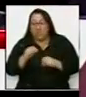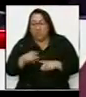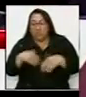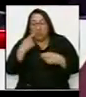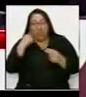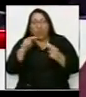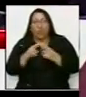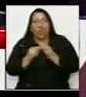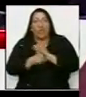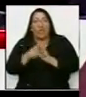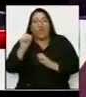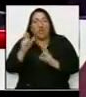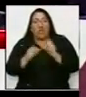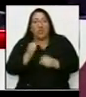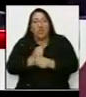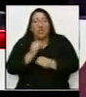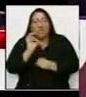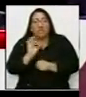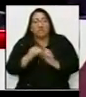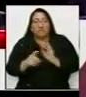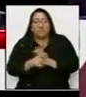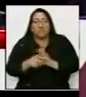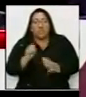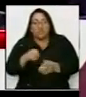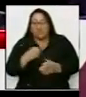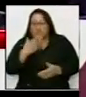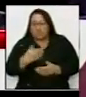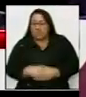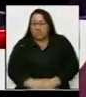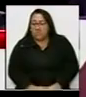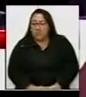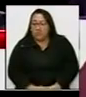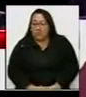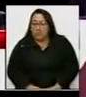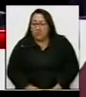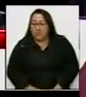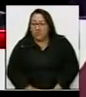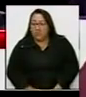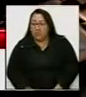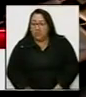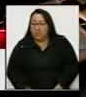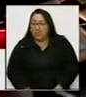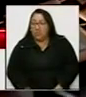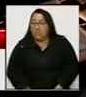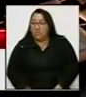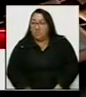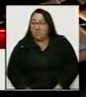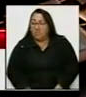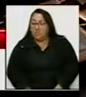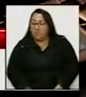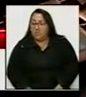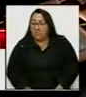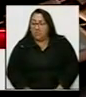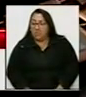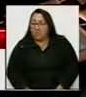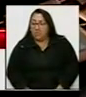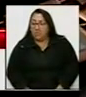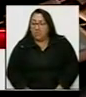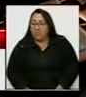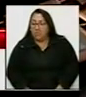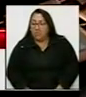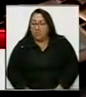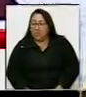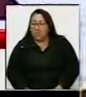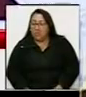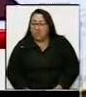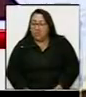no se puede desconocer los derechos laborales que la misma ley establece. Gracias, presidente. Gracias, congresista Aramayo. En esta comisión no vamos a acoger nada